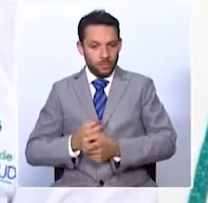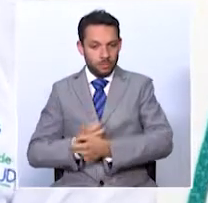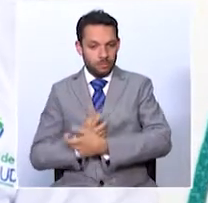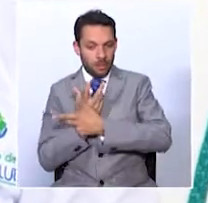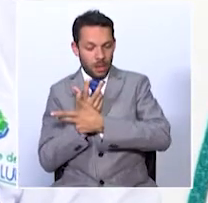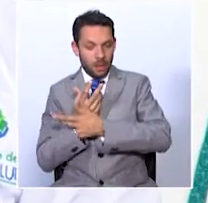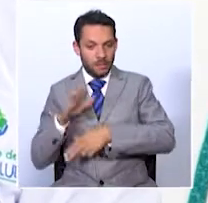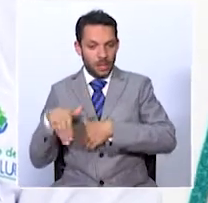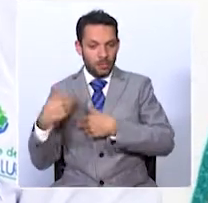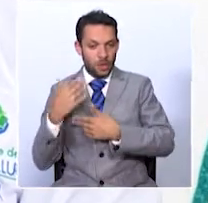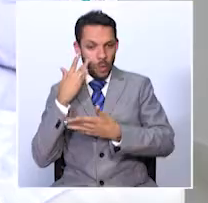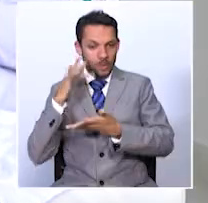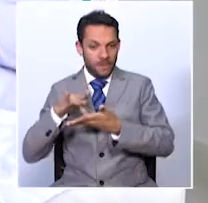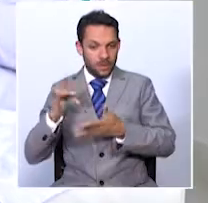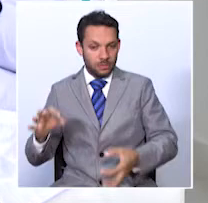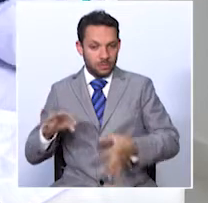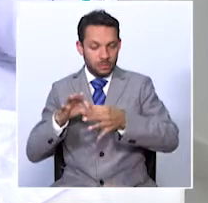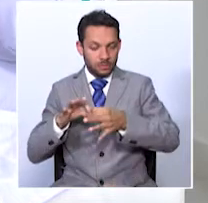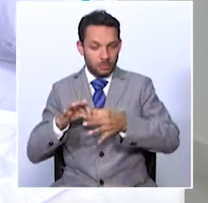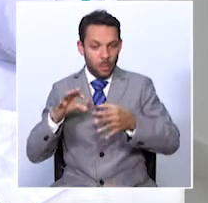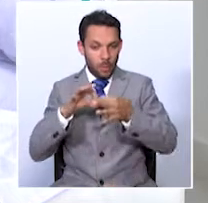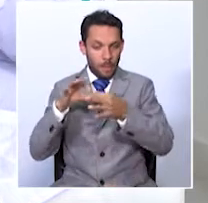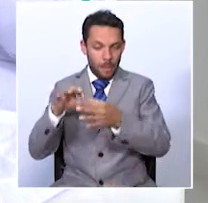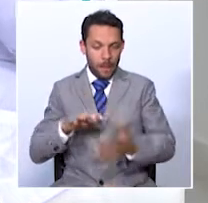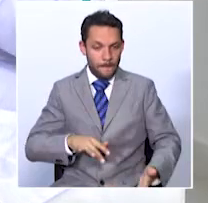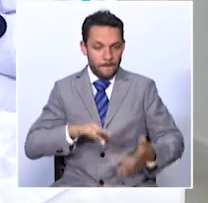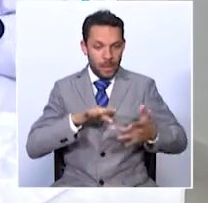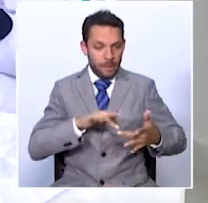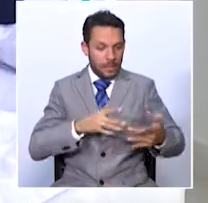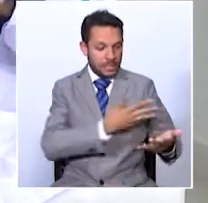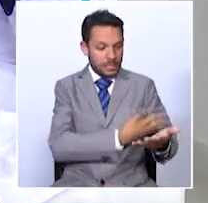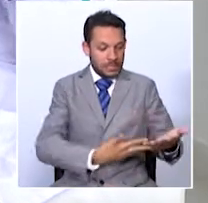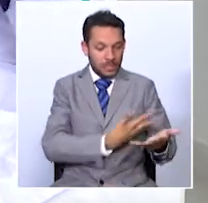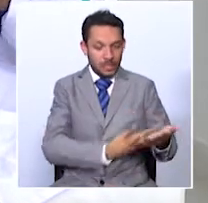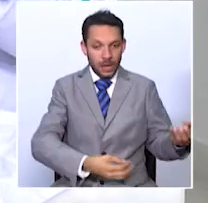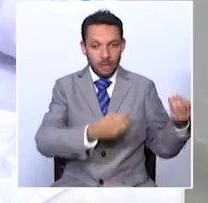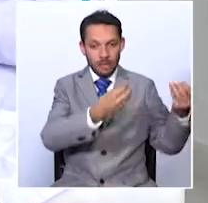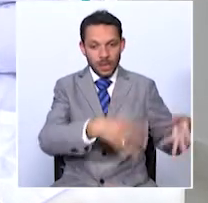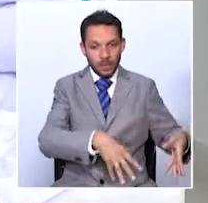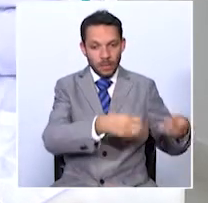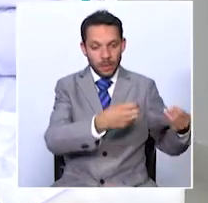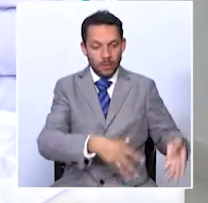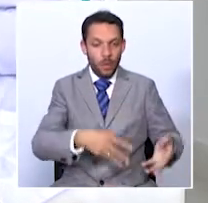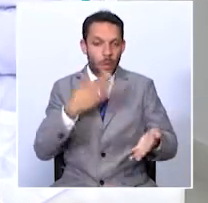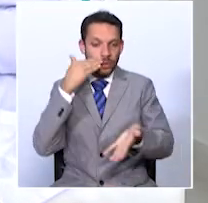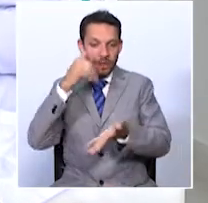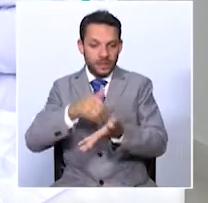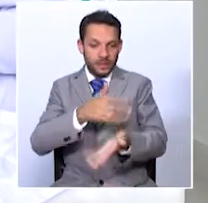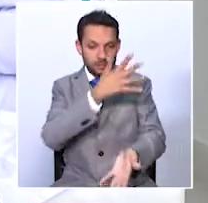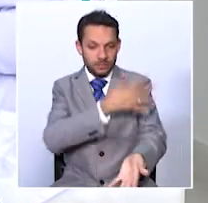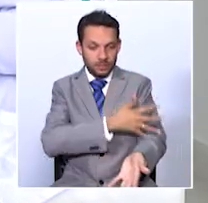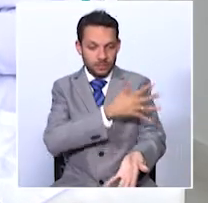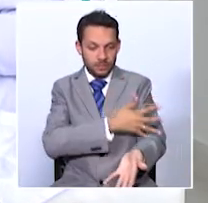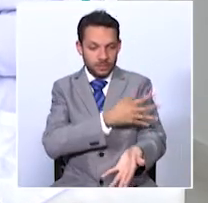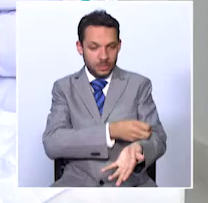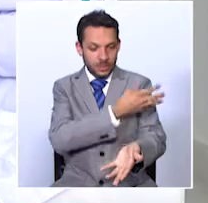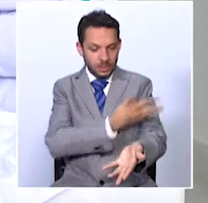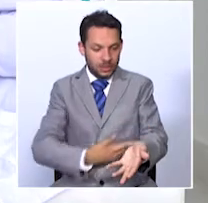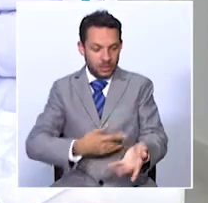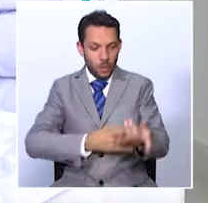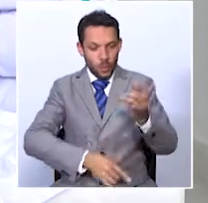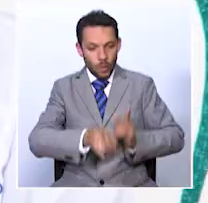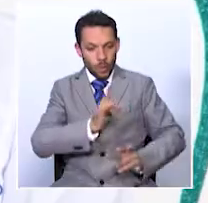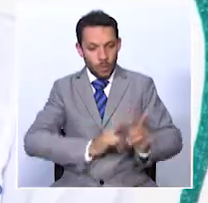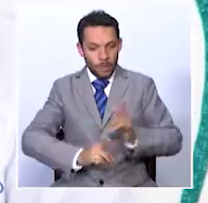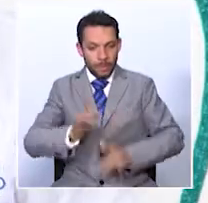pegó todo el hueso. Y la persona perdió sangre y recuperó sangre y músculo y recuperó músculo. La persona aumenta de